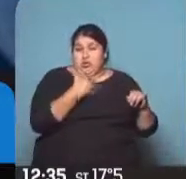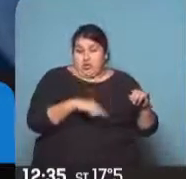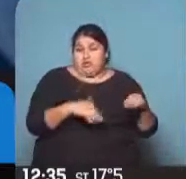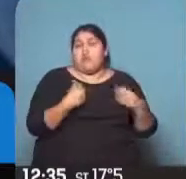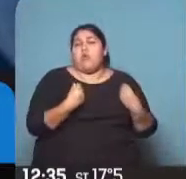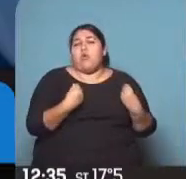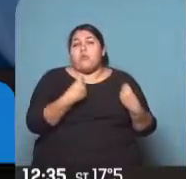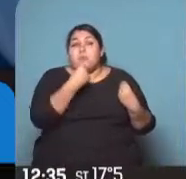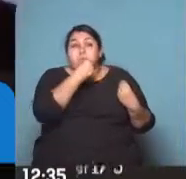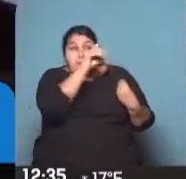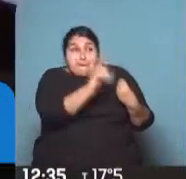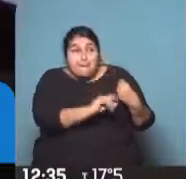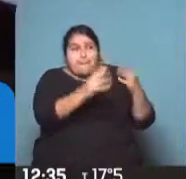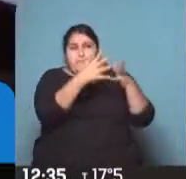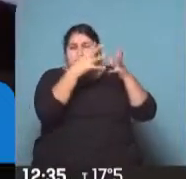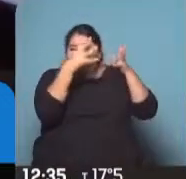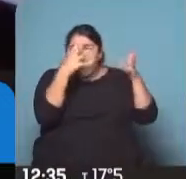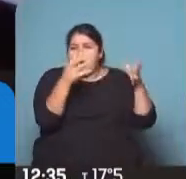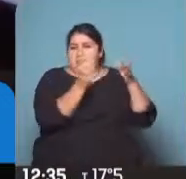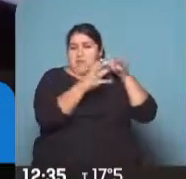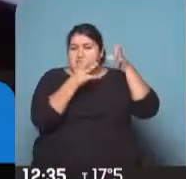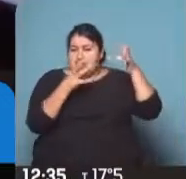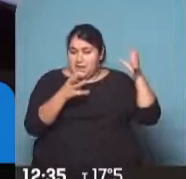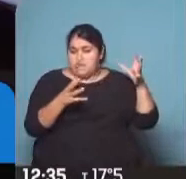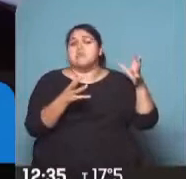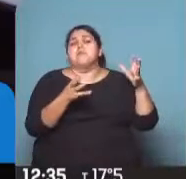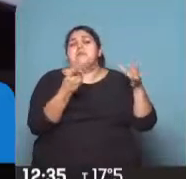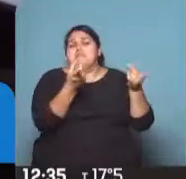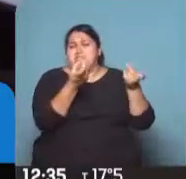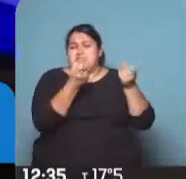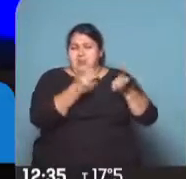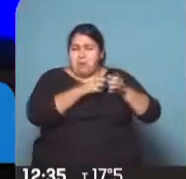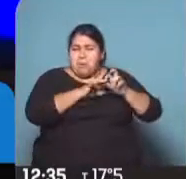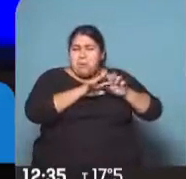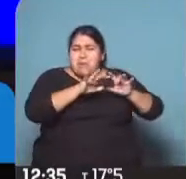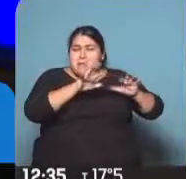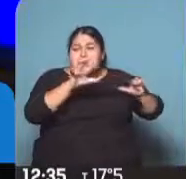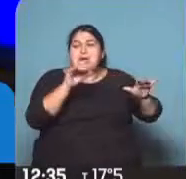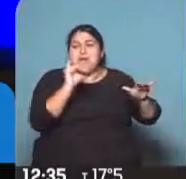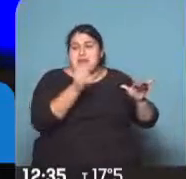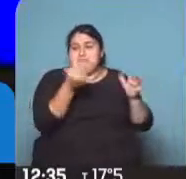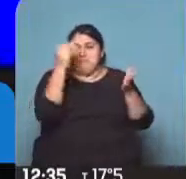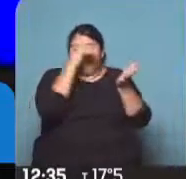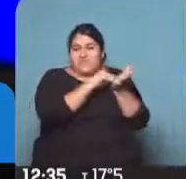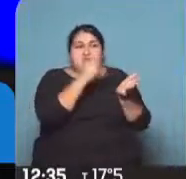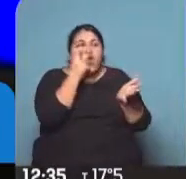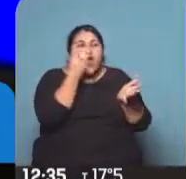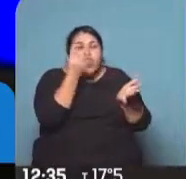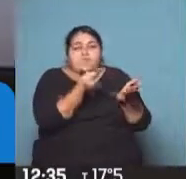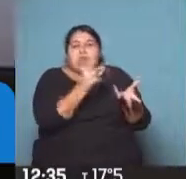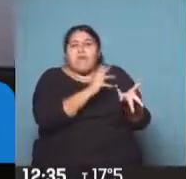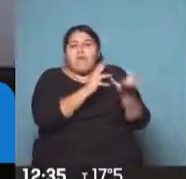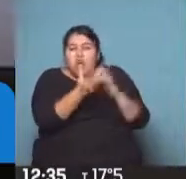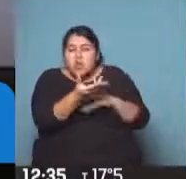que un país crezca y la sociedad se desarrolle el conocimiento el conocimiento aplicado y aplicado para generar valor